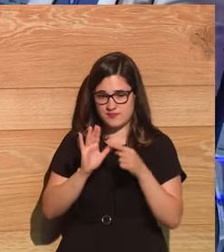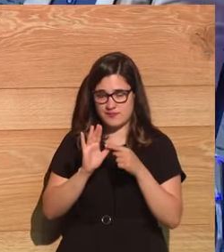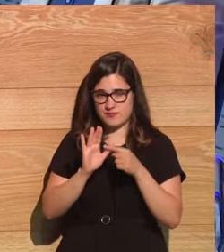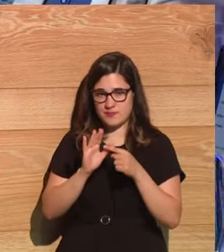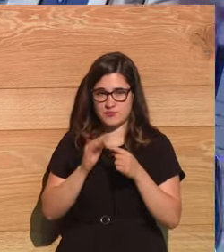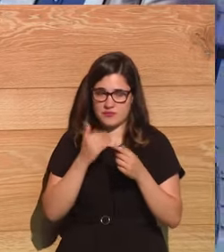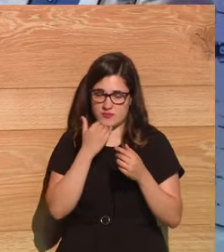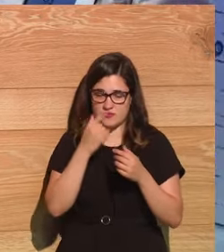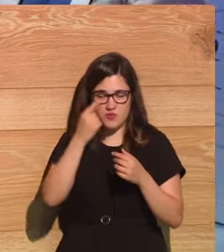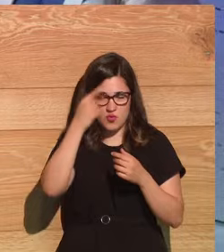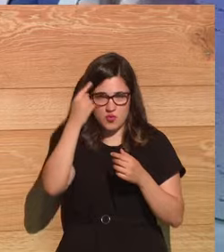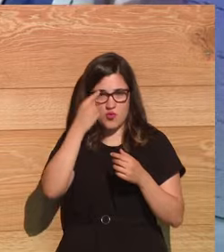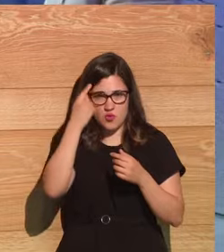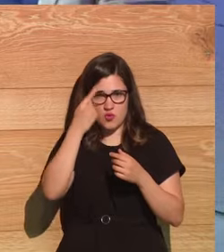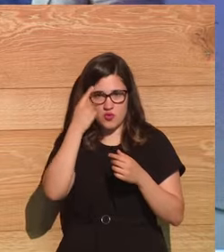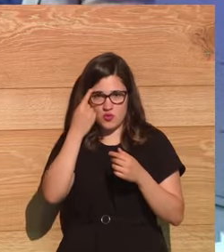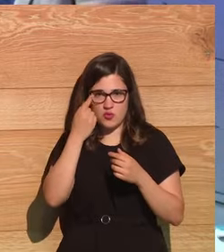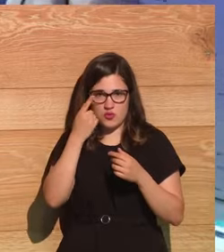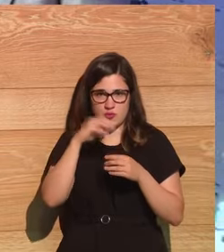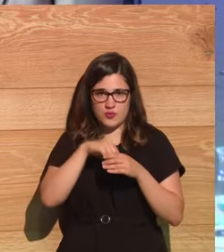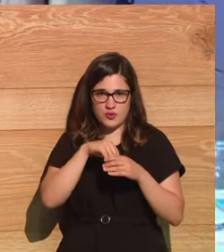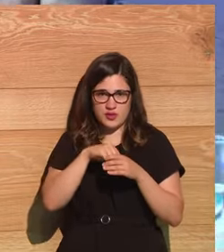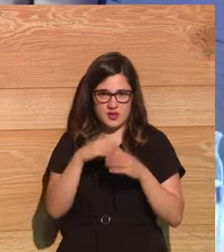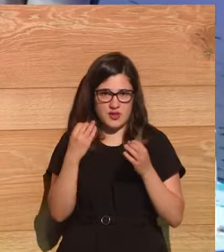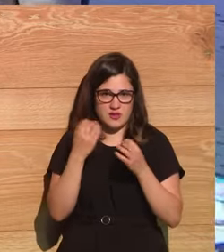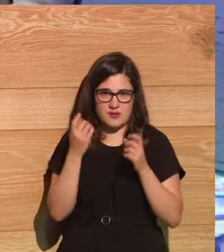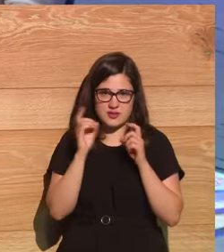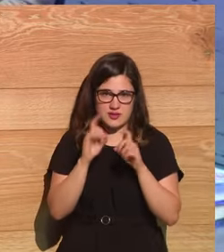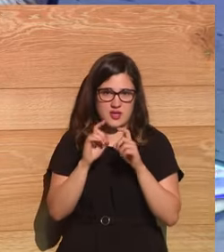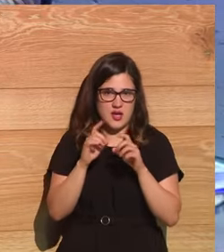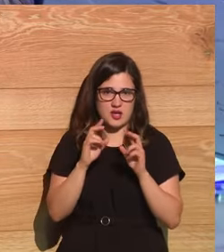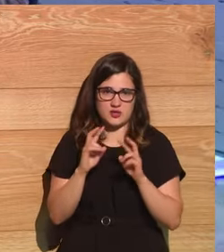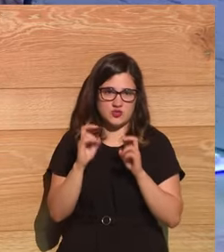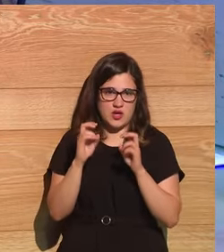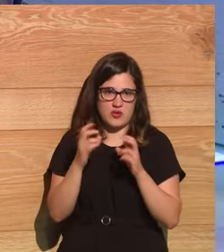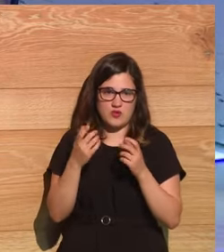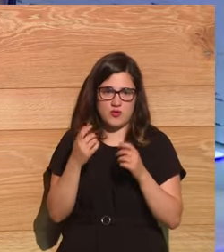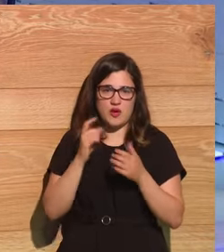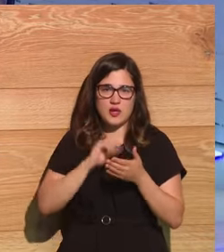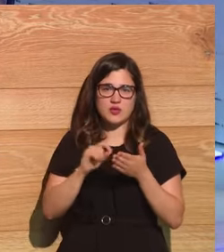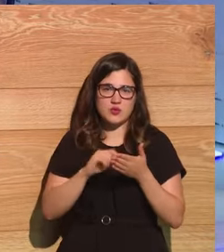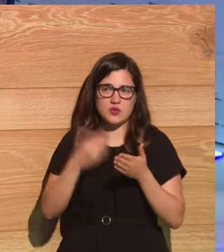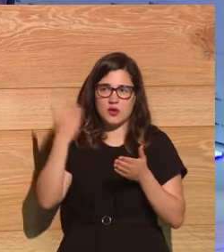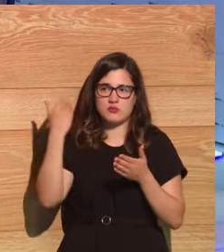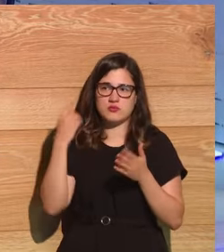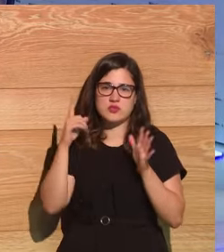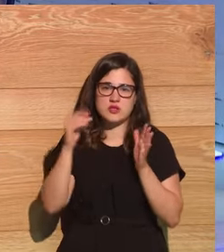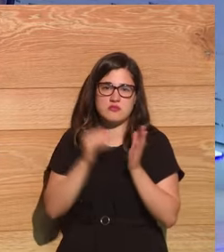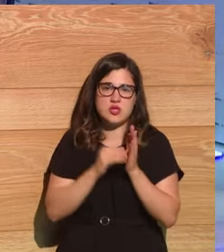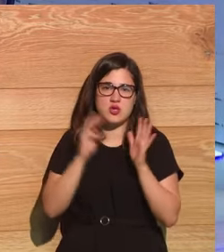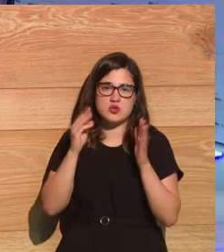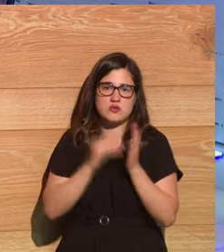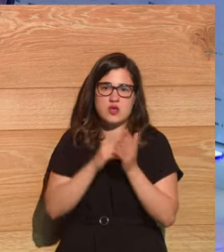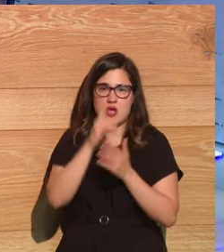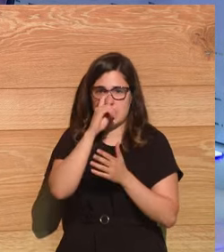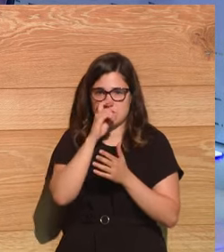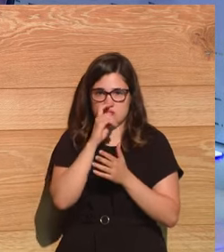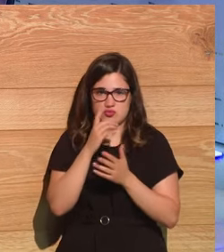eminentemente cultural que tiene que ser enseñado, que es relativamente nuevo. ¿Cuánto tiempo llevamos con escritura? 6.000, 8.000 años